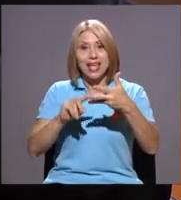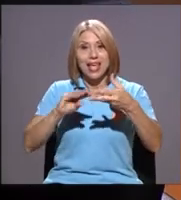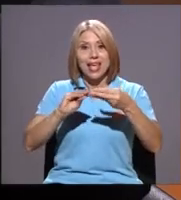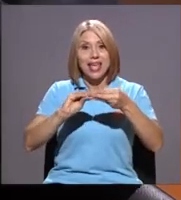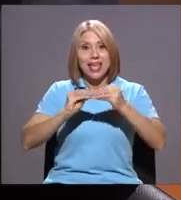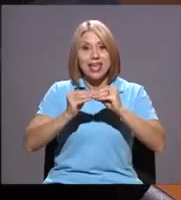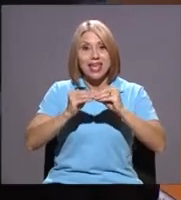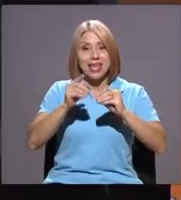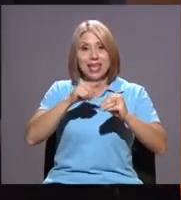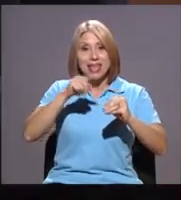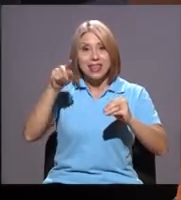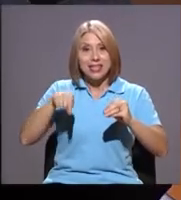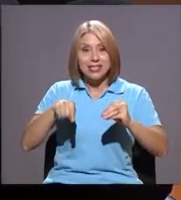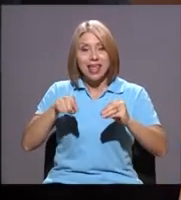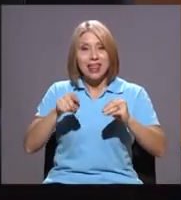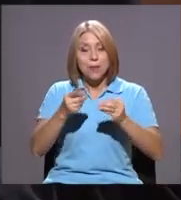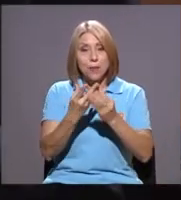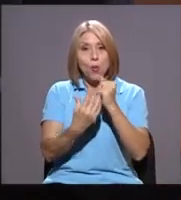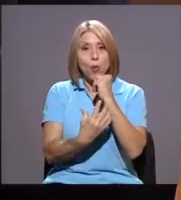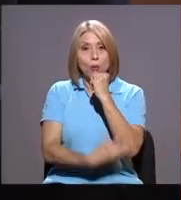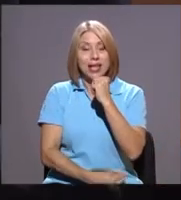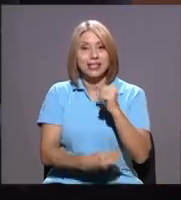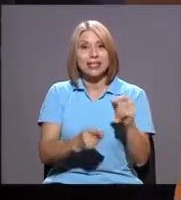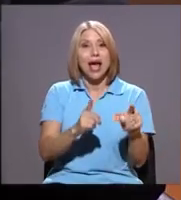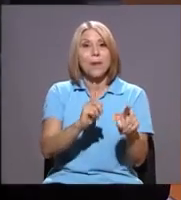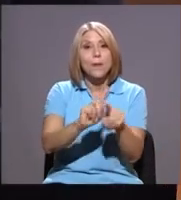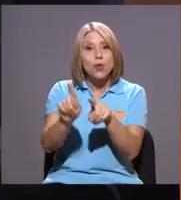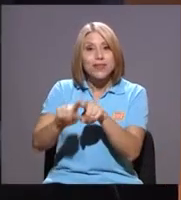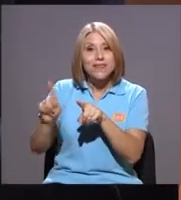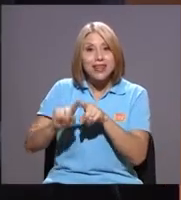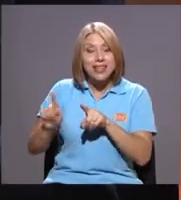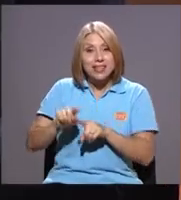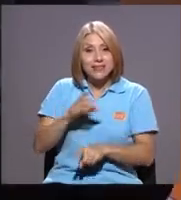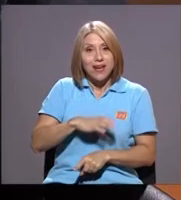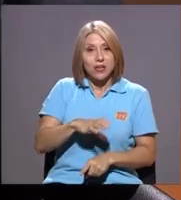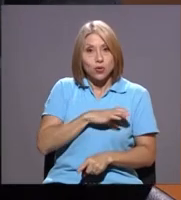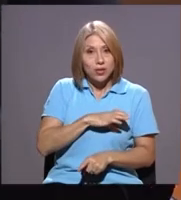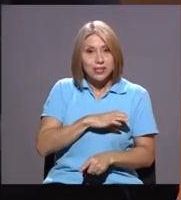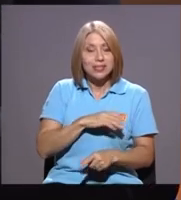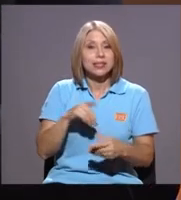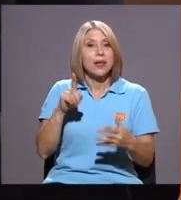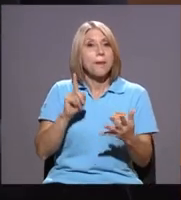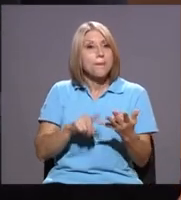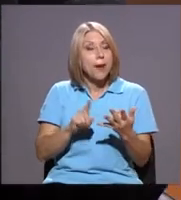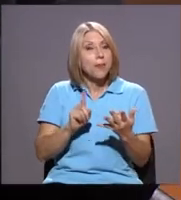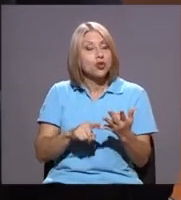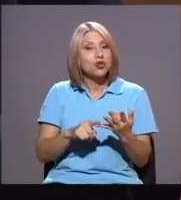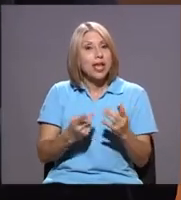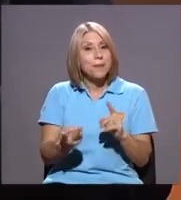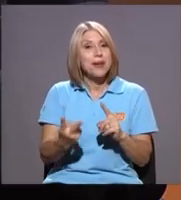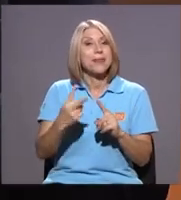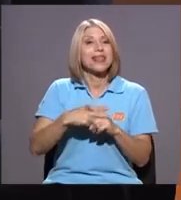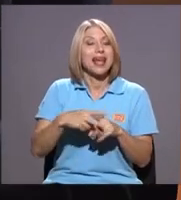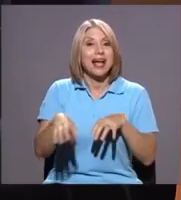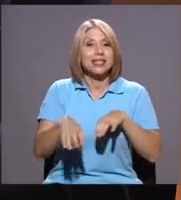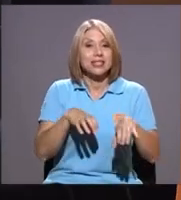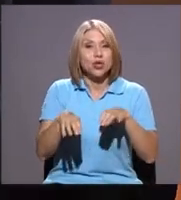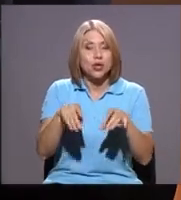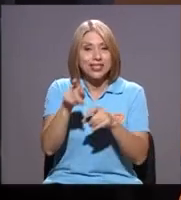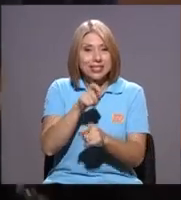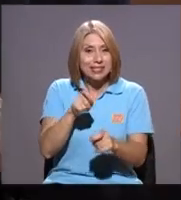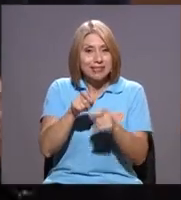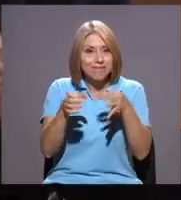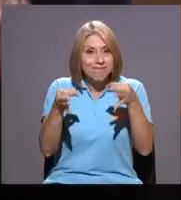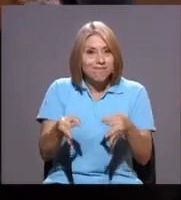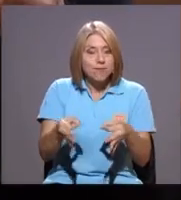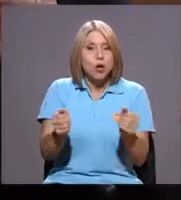vamos a implementar acciones específicas, detalladas, con metas en particular